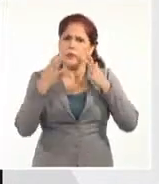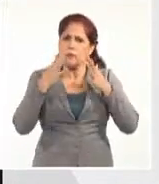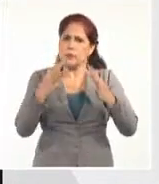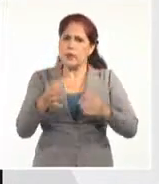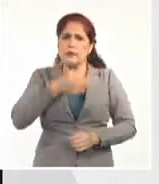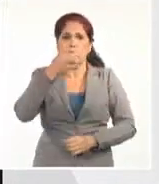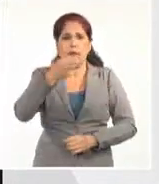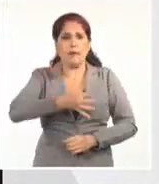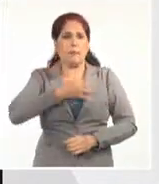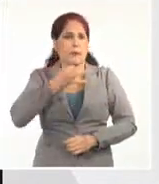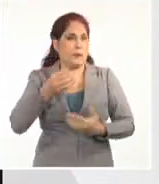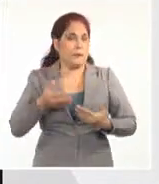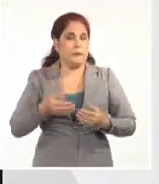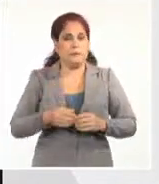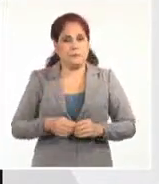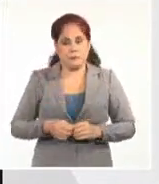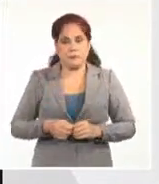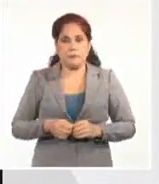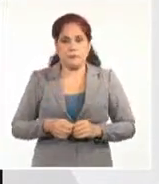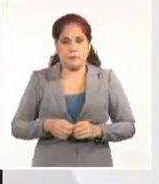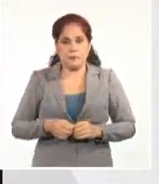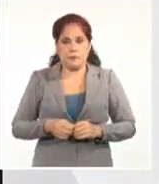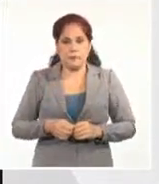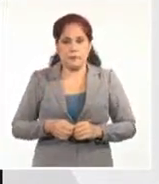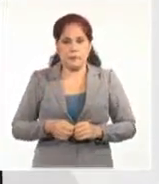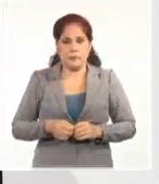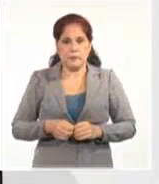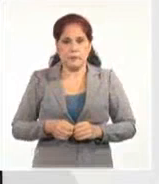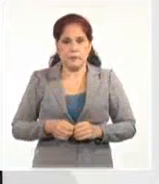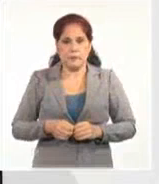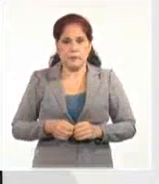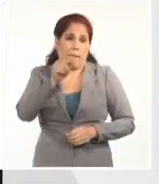hay influencers